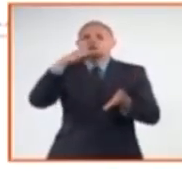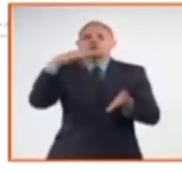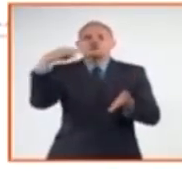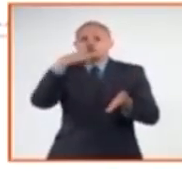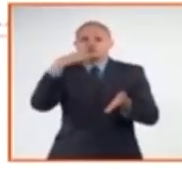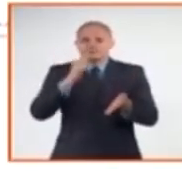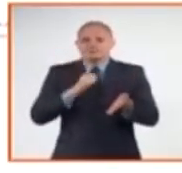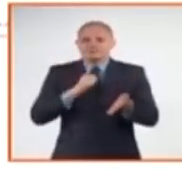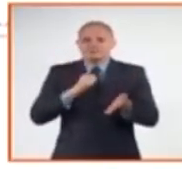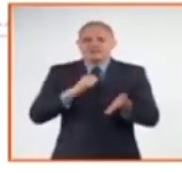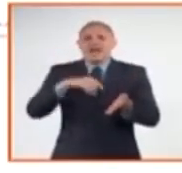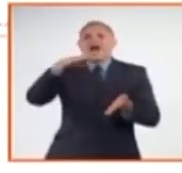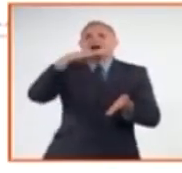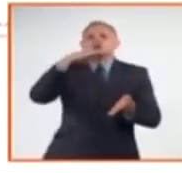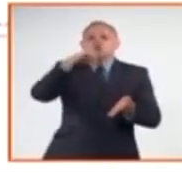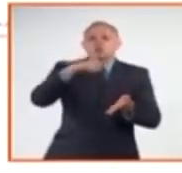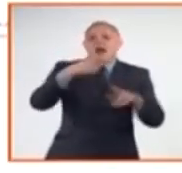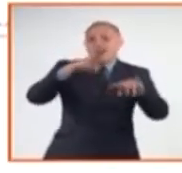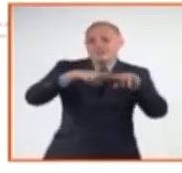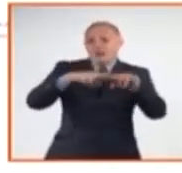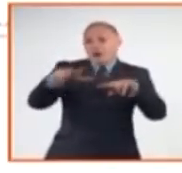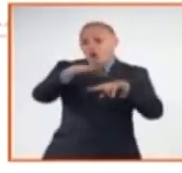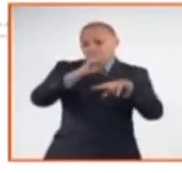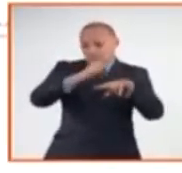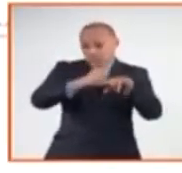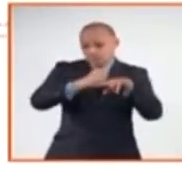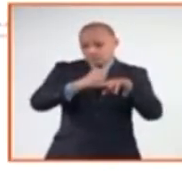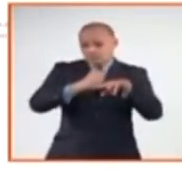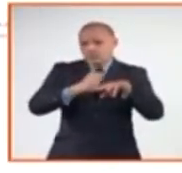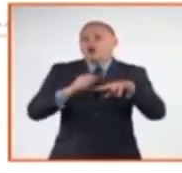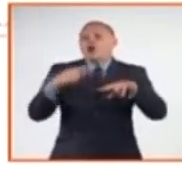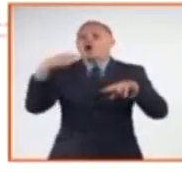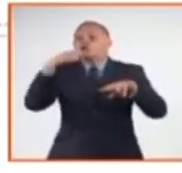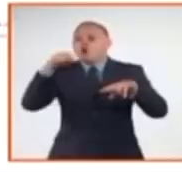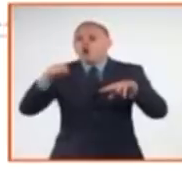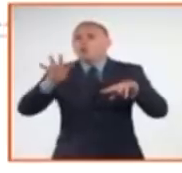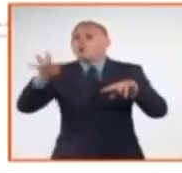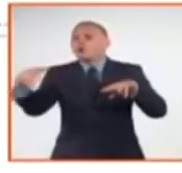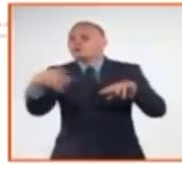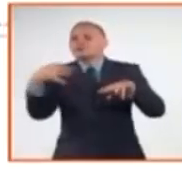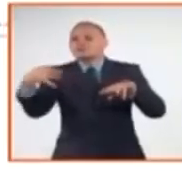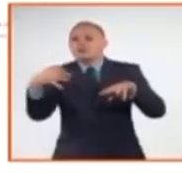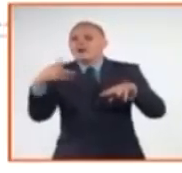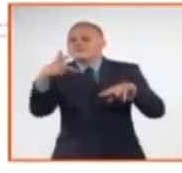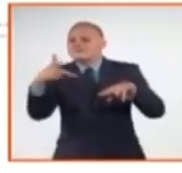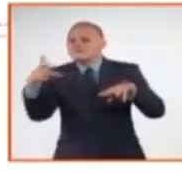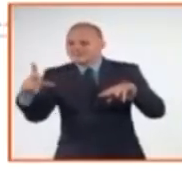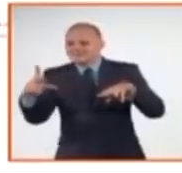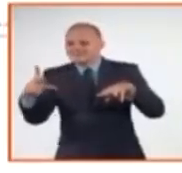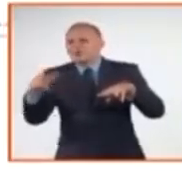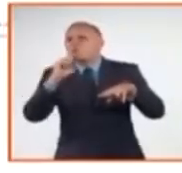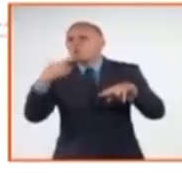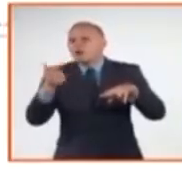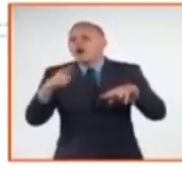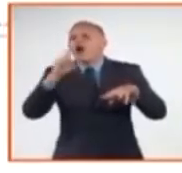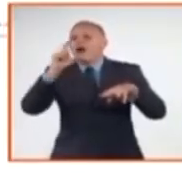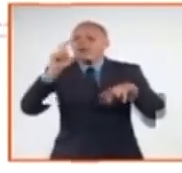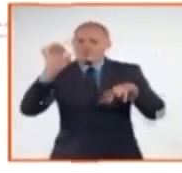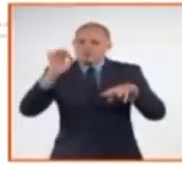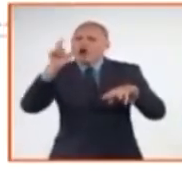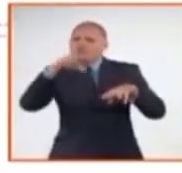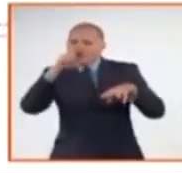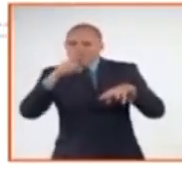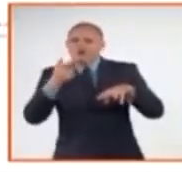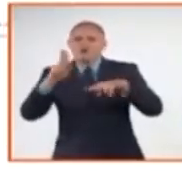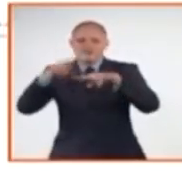qué pasó o sea en el mes de al principio de julio llegó a la habana había llegado antes en otras provincias del país en el mes de julio empieza a circular